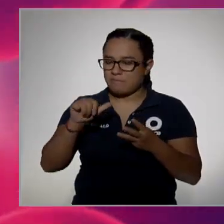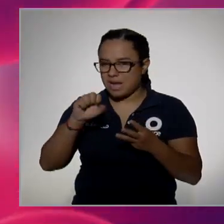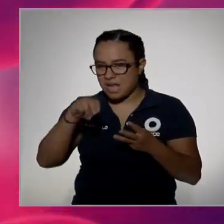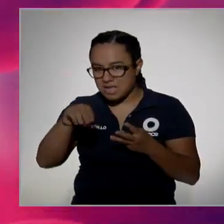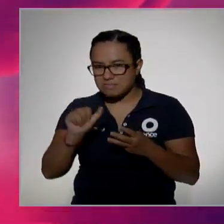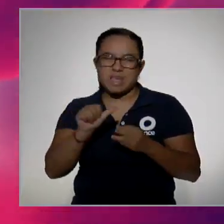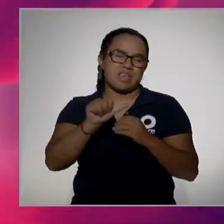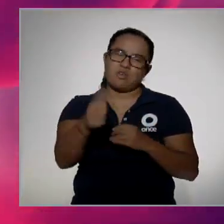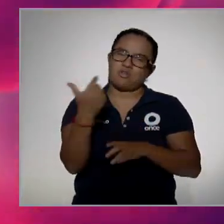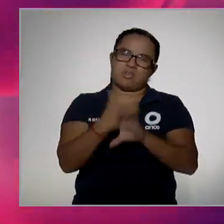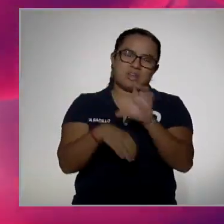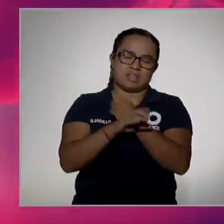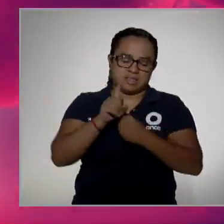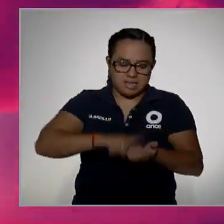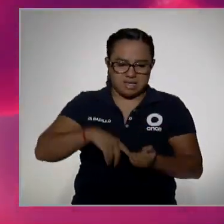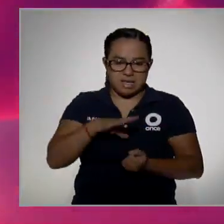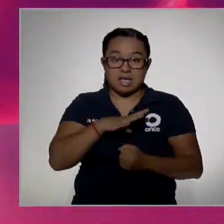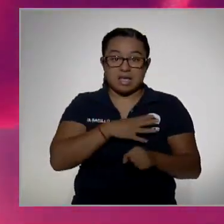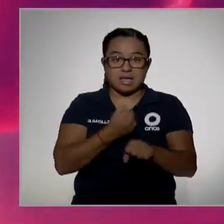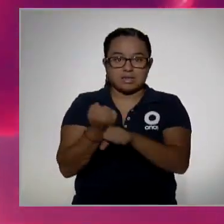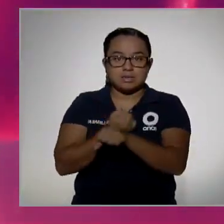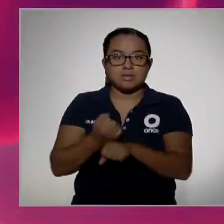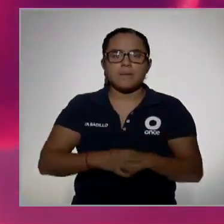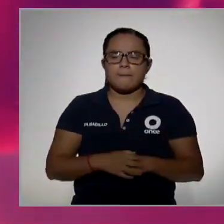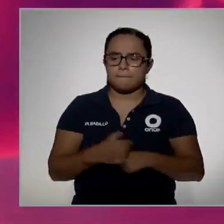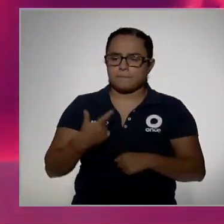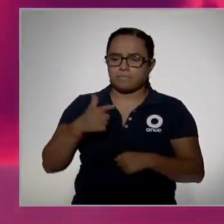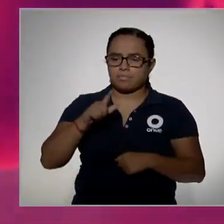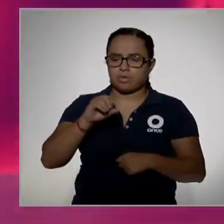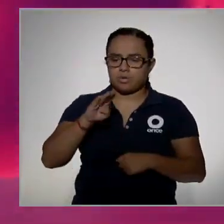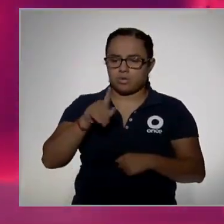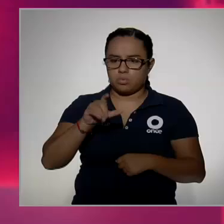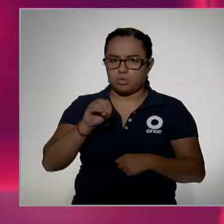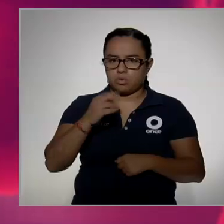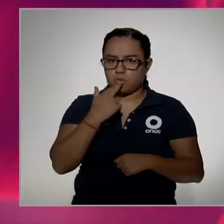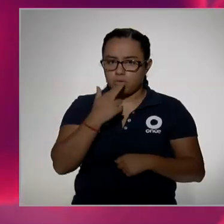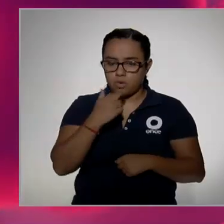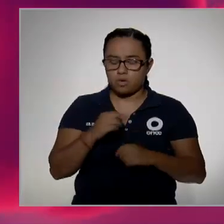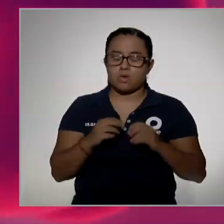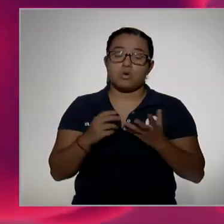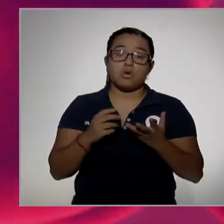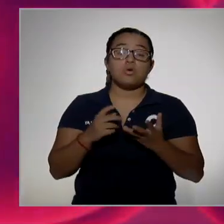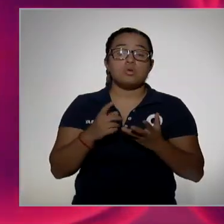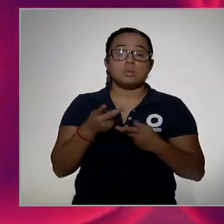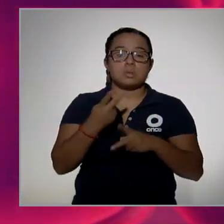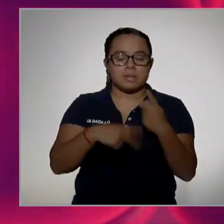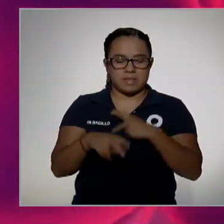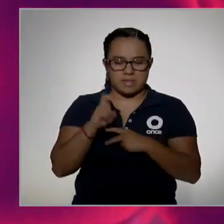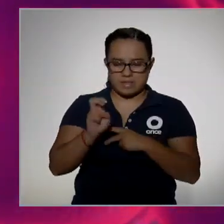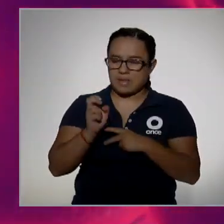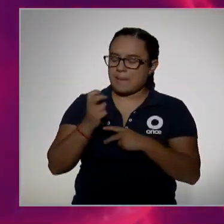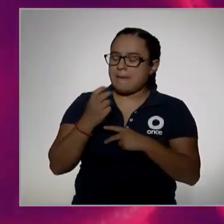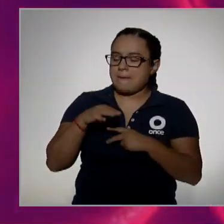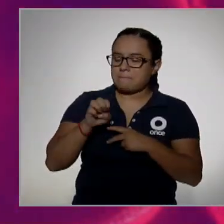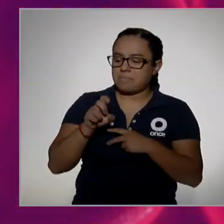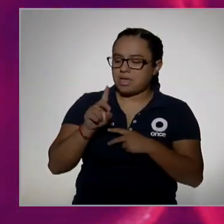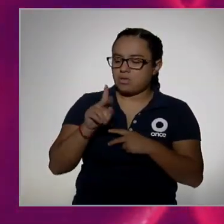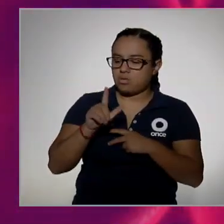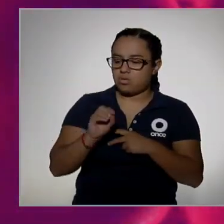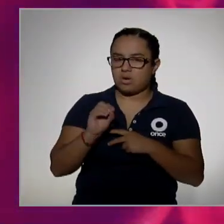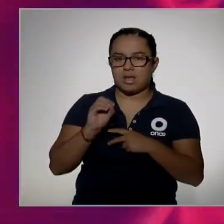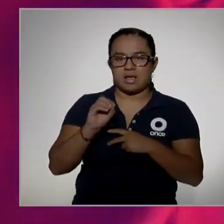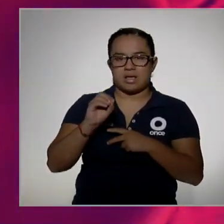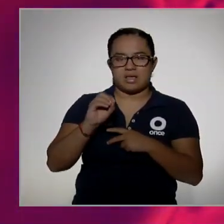en nuestra sangre para que se formen los glóbulos rojos o ellos y tos se requiere que en la médula ósea que es la fábrica de los